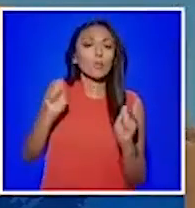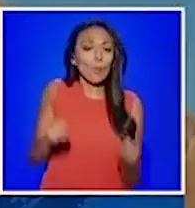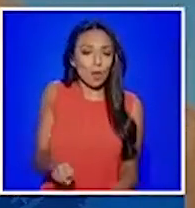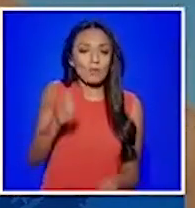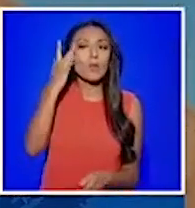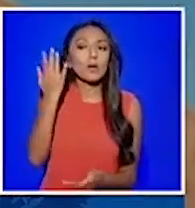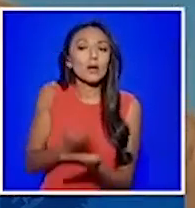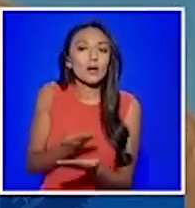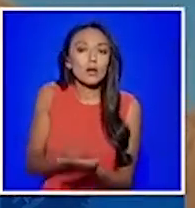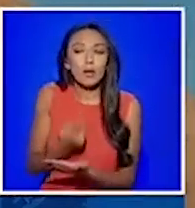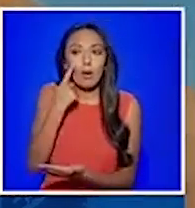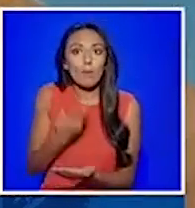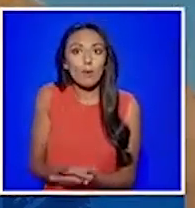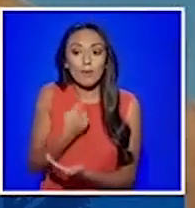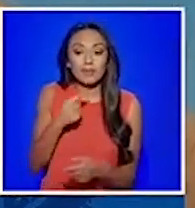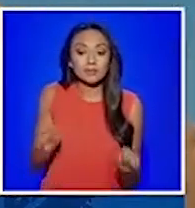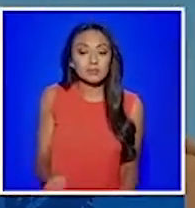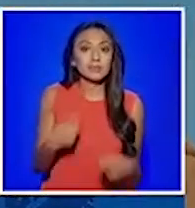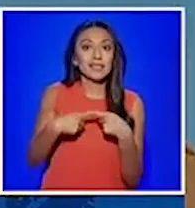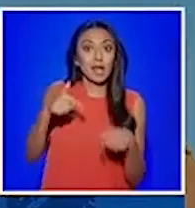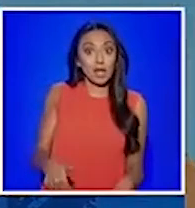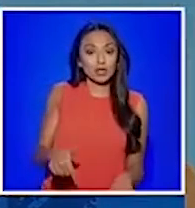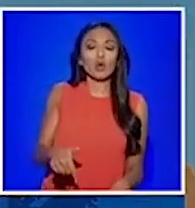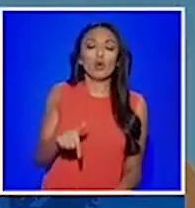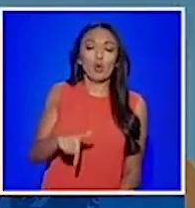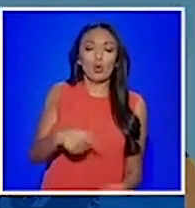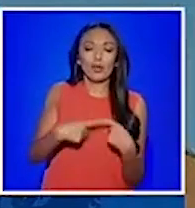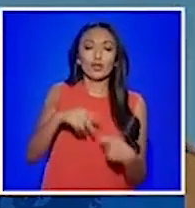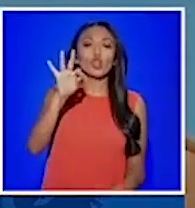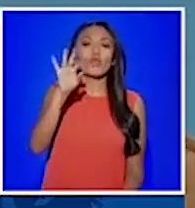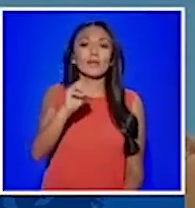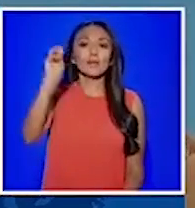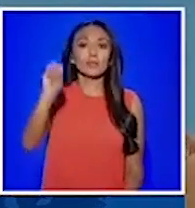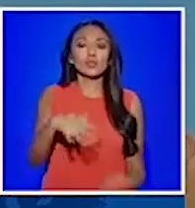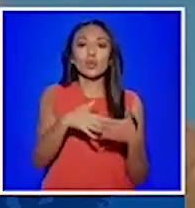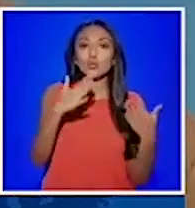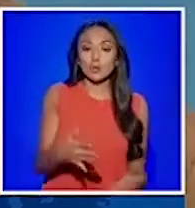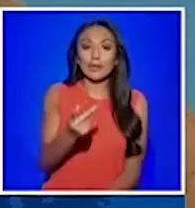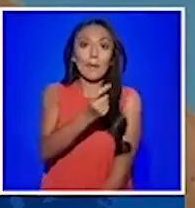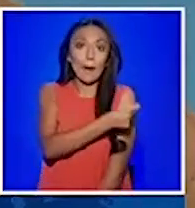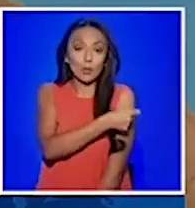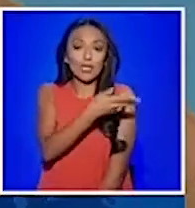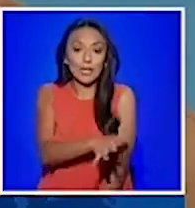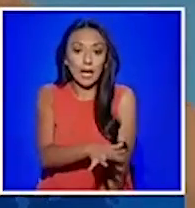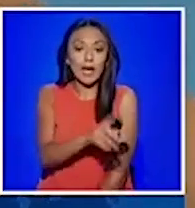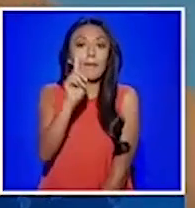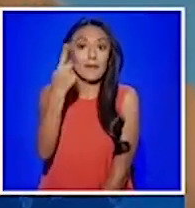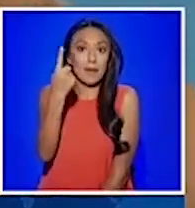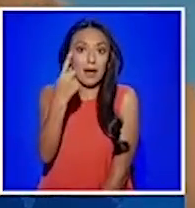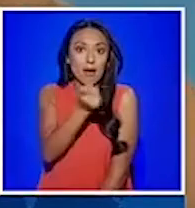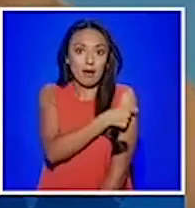nos establece que en la ciudad de Quito, en donde nos encontramos, por ejemplo, tenemos más del 90% de estudiantes vacunados con primera dosis, más